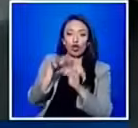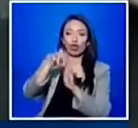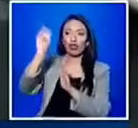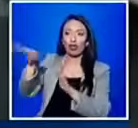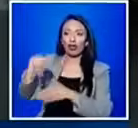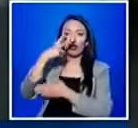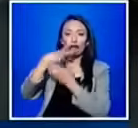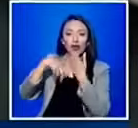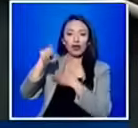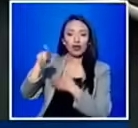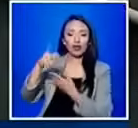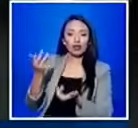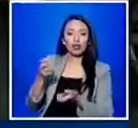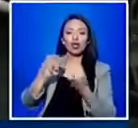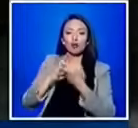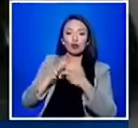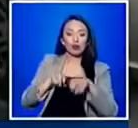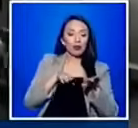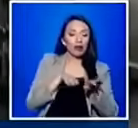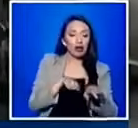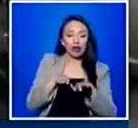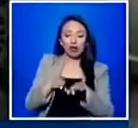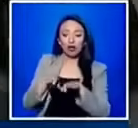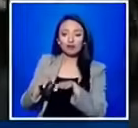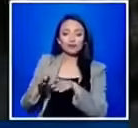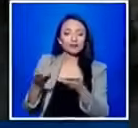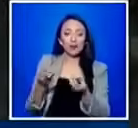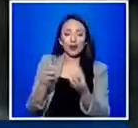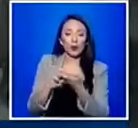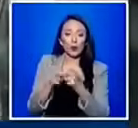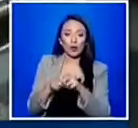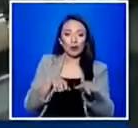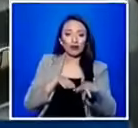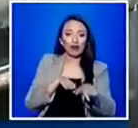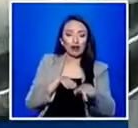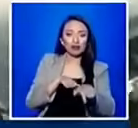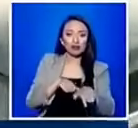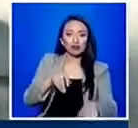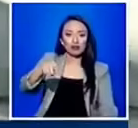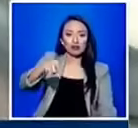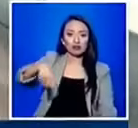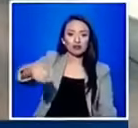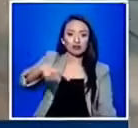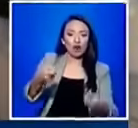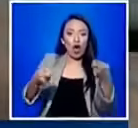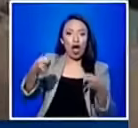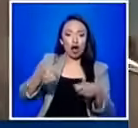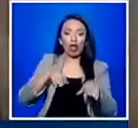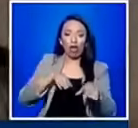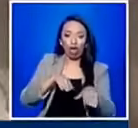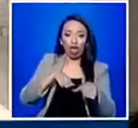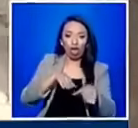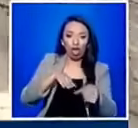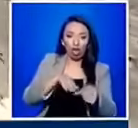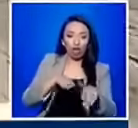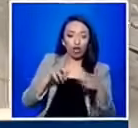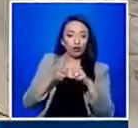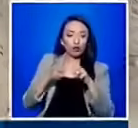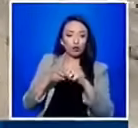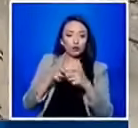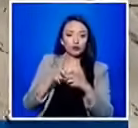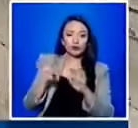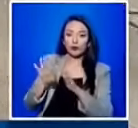esto pues dificulta muchísimo la movilidad para los pequeños, para los padres de familia que tratan pues de ingresar hacia